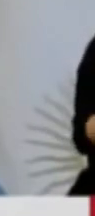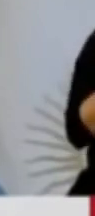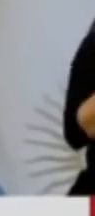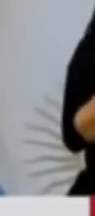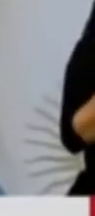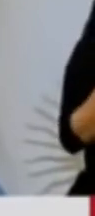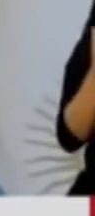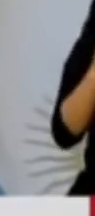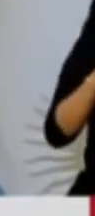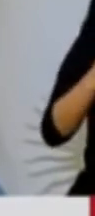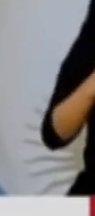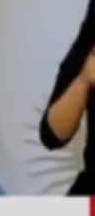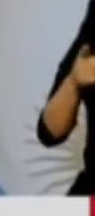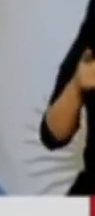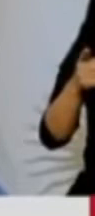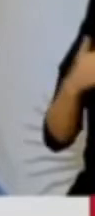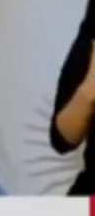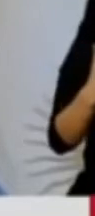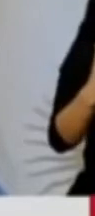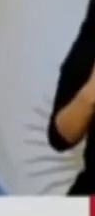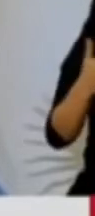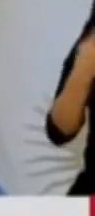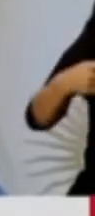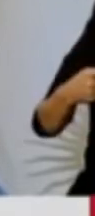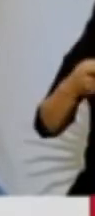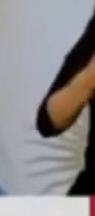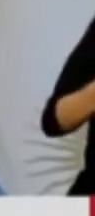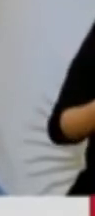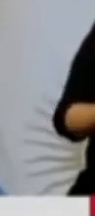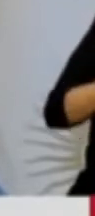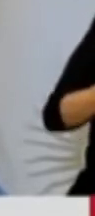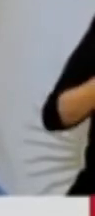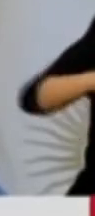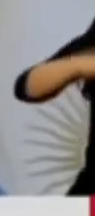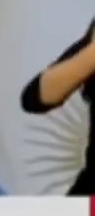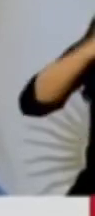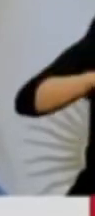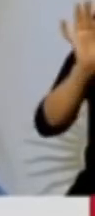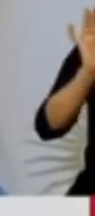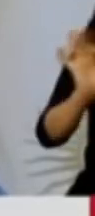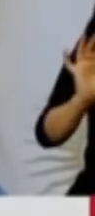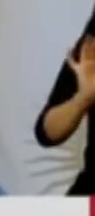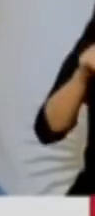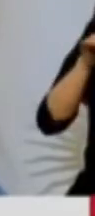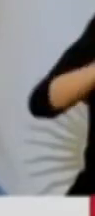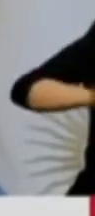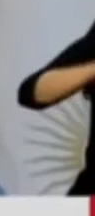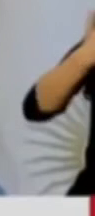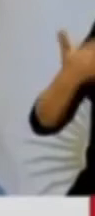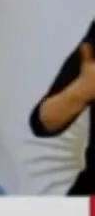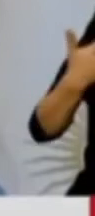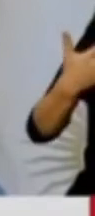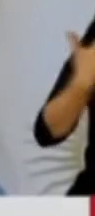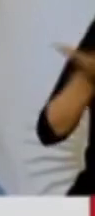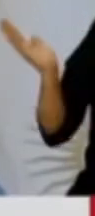procedimiento simplificado relativo al ingreso y egreso de la mercadería, tanto a la zona franca como al territorio aduanero